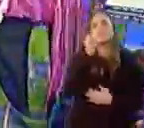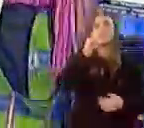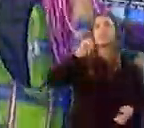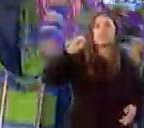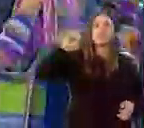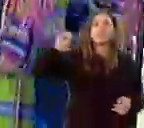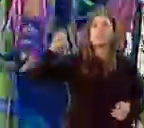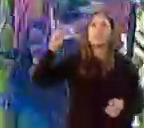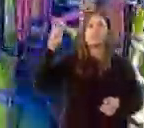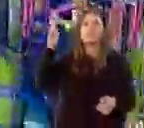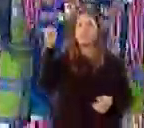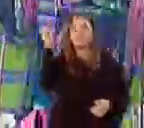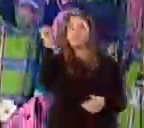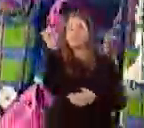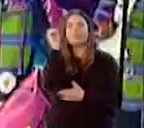ah